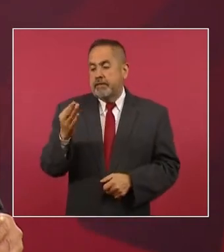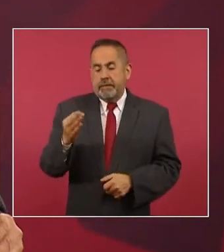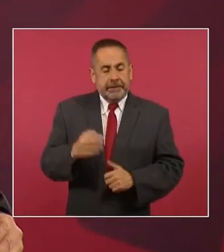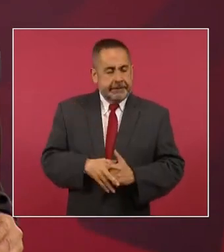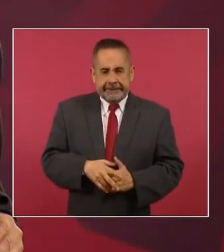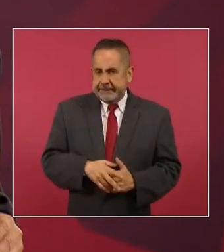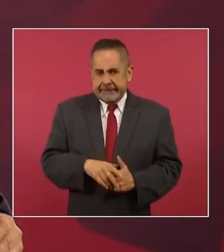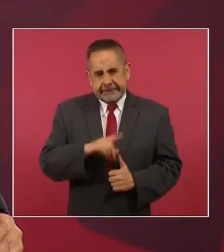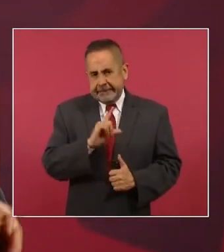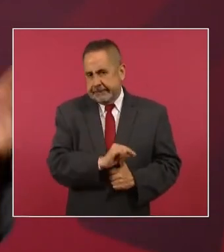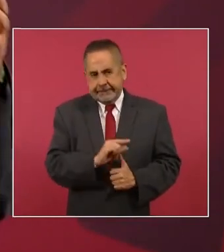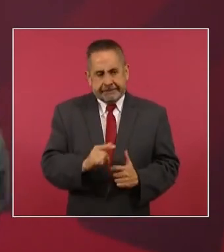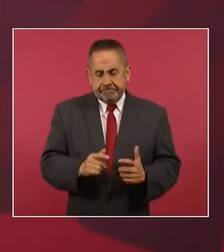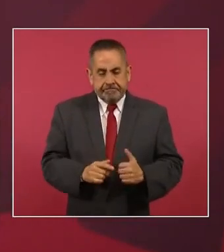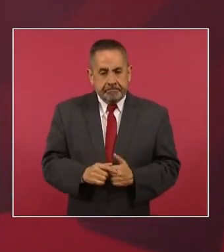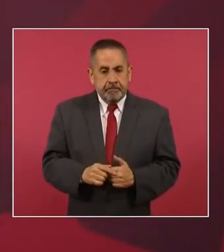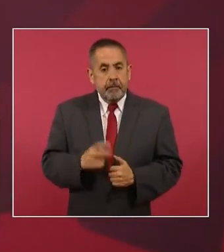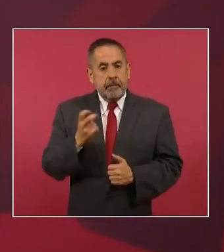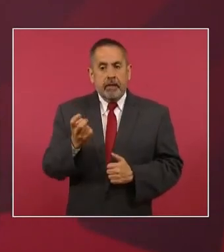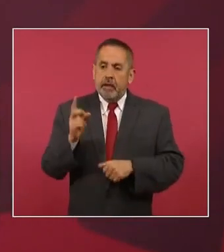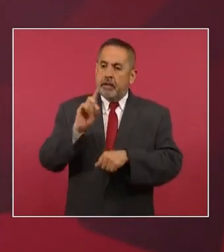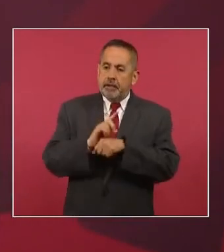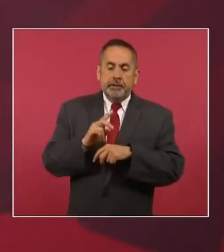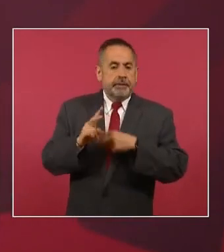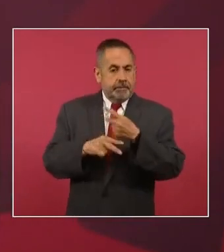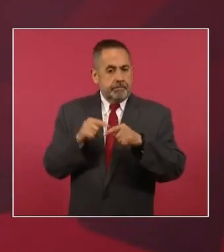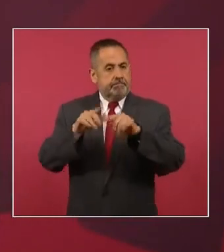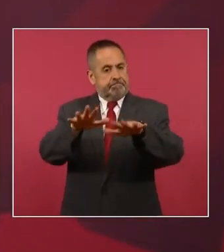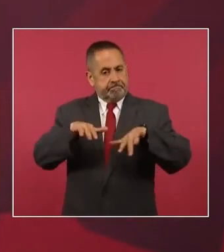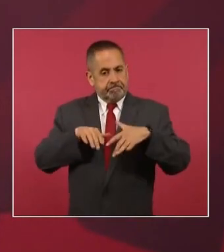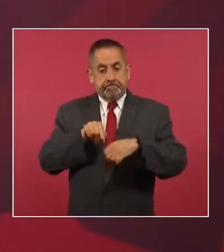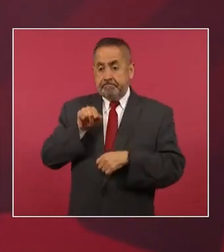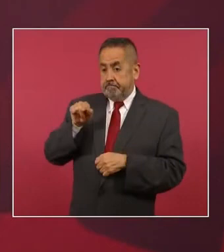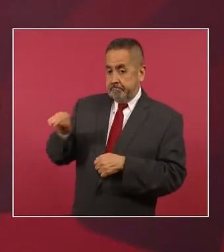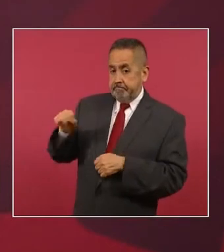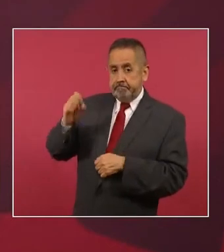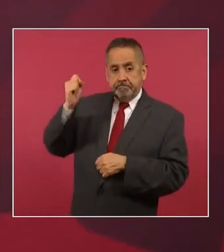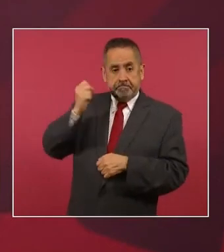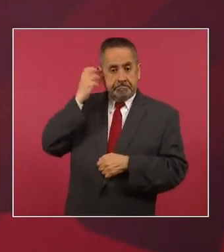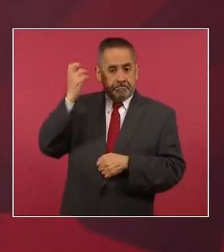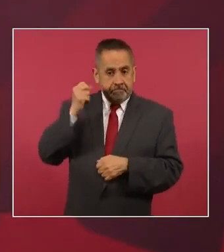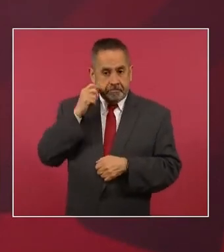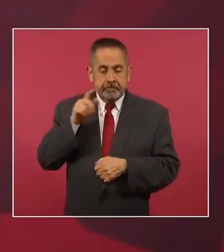vamos a tener un acto y él va a ser orador. No lo sabe,